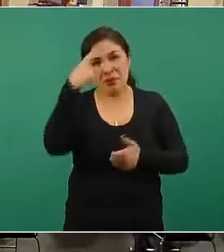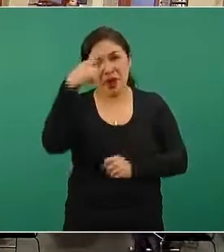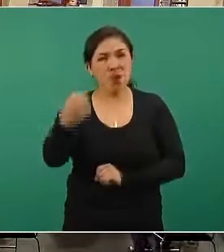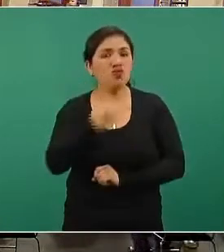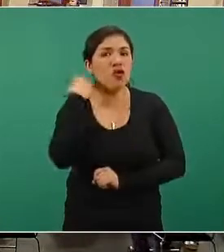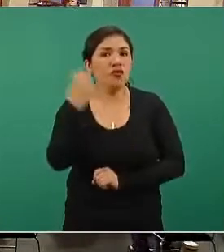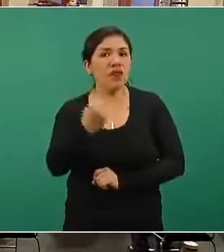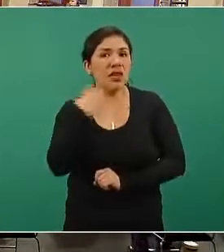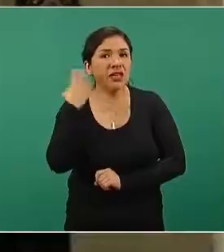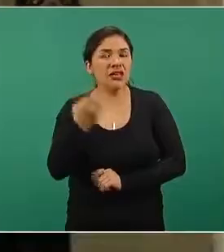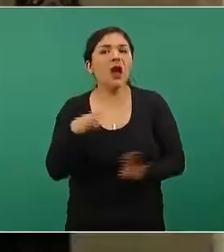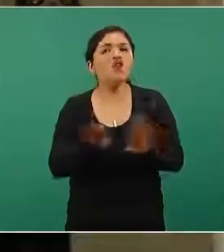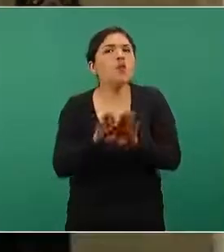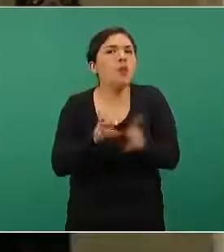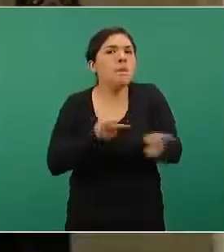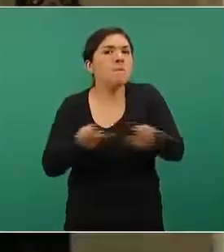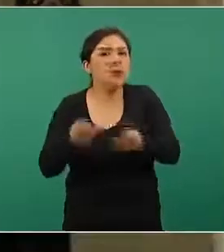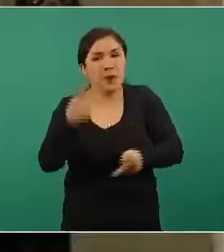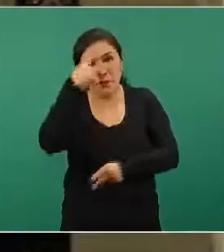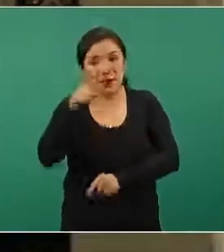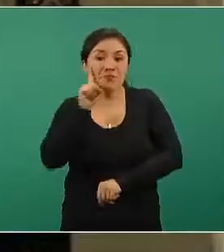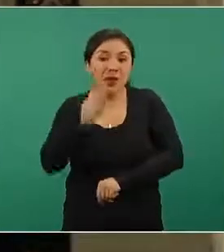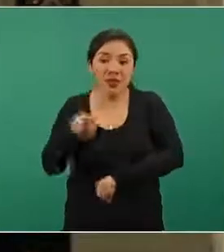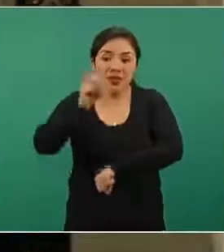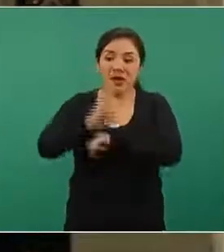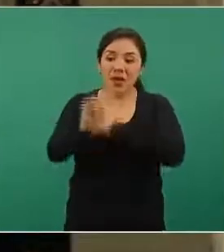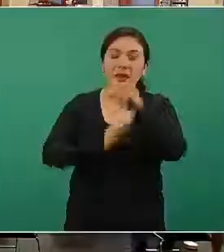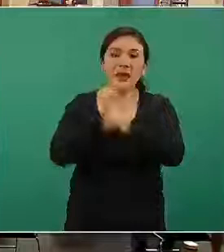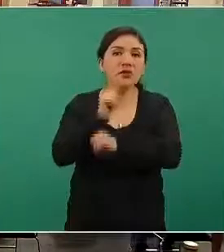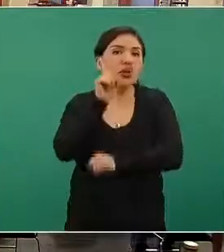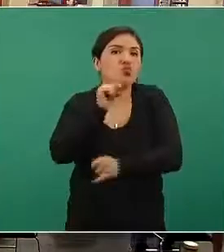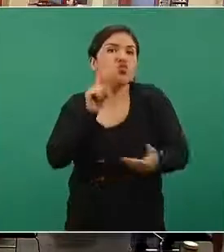diaria, referente al Día Internacional de la Mujer? Gracias.